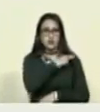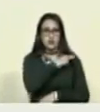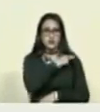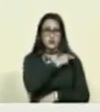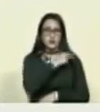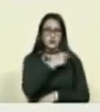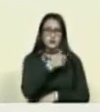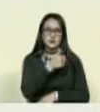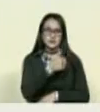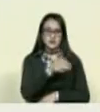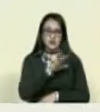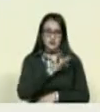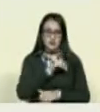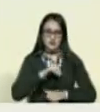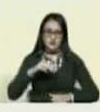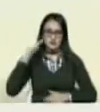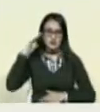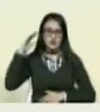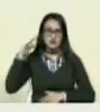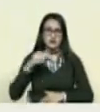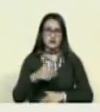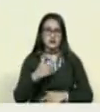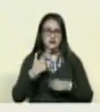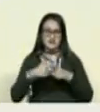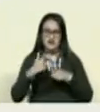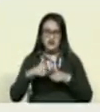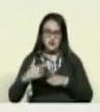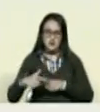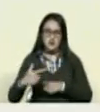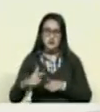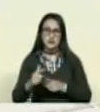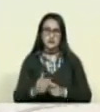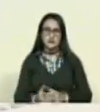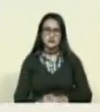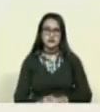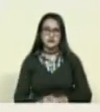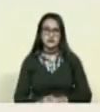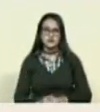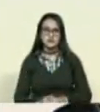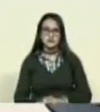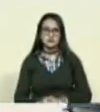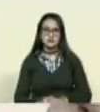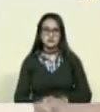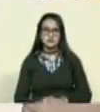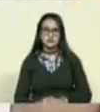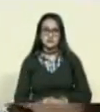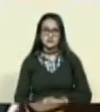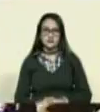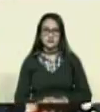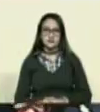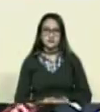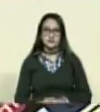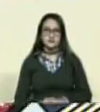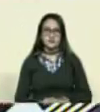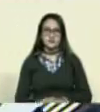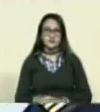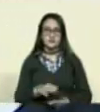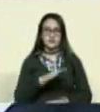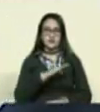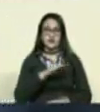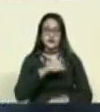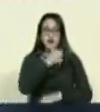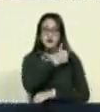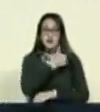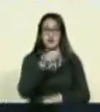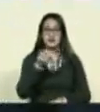de la Fuerza Armada Nacional Bolivariana. Podemos mencionar que está el comandante del CEO de la FAN, almirante Remigio